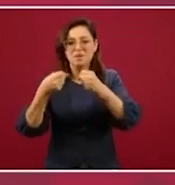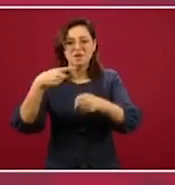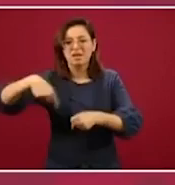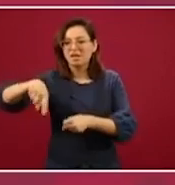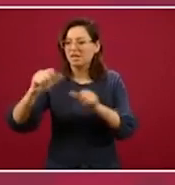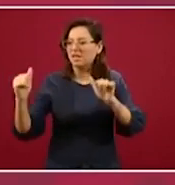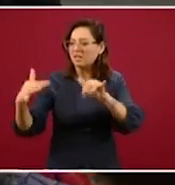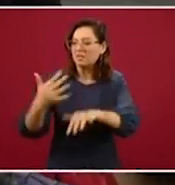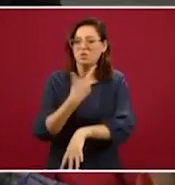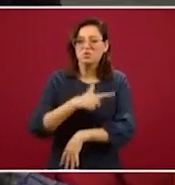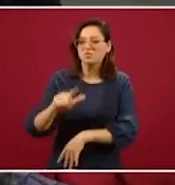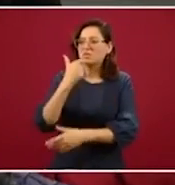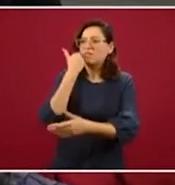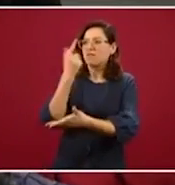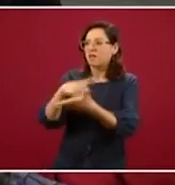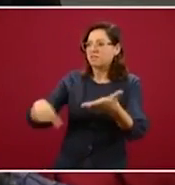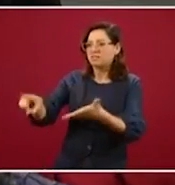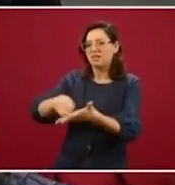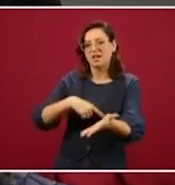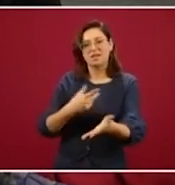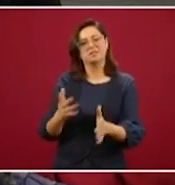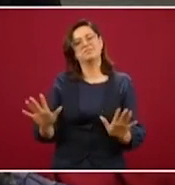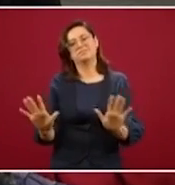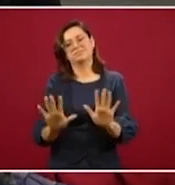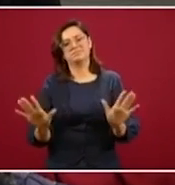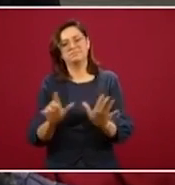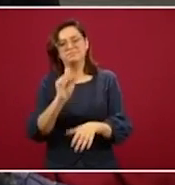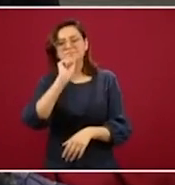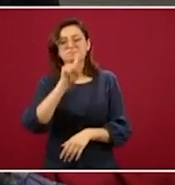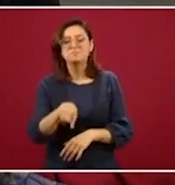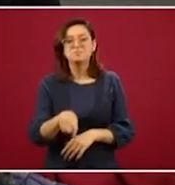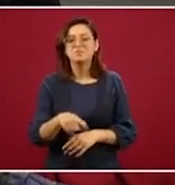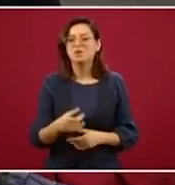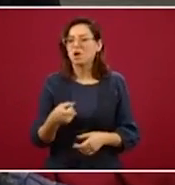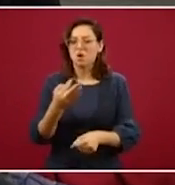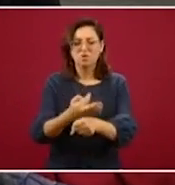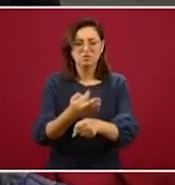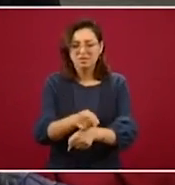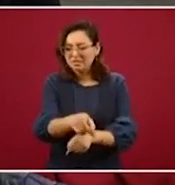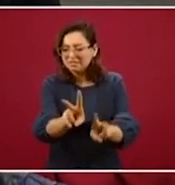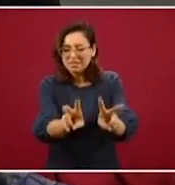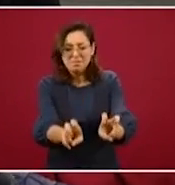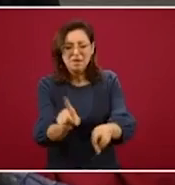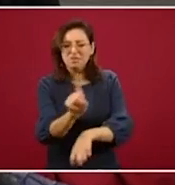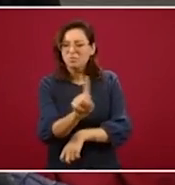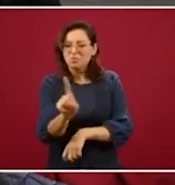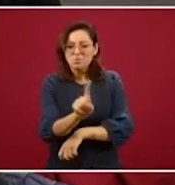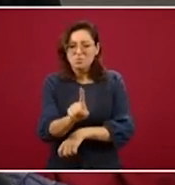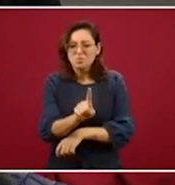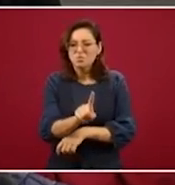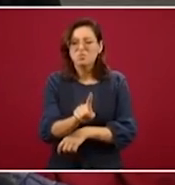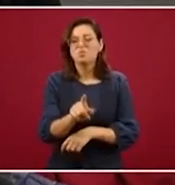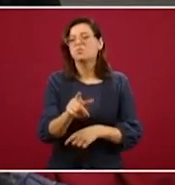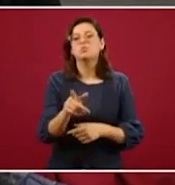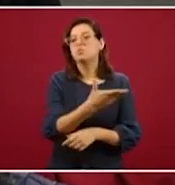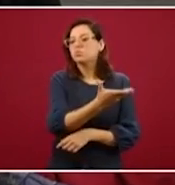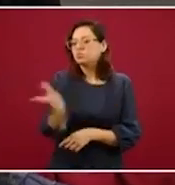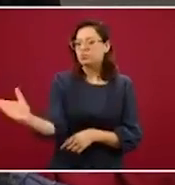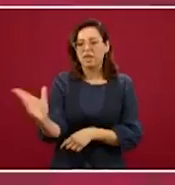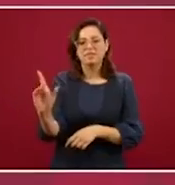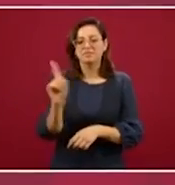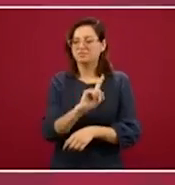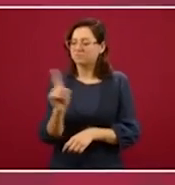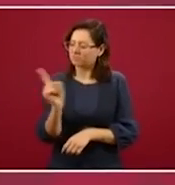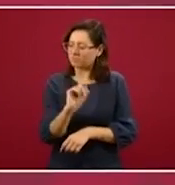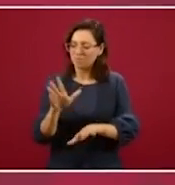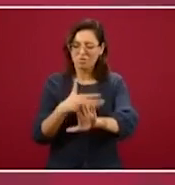les gusta esto, o sea, también, o sea, no es este caso, sí, ni son ustedes,